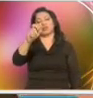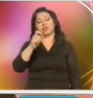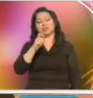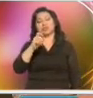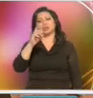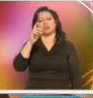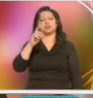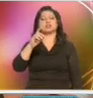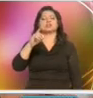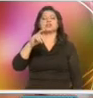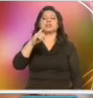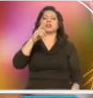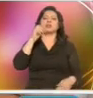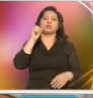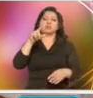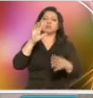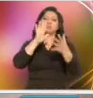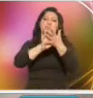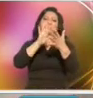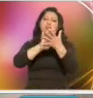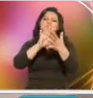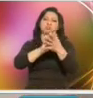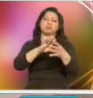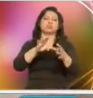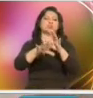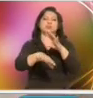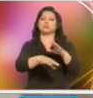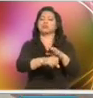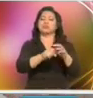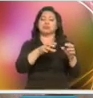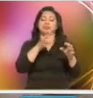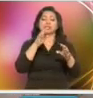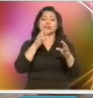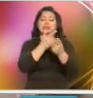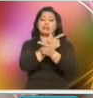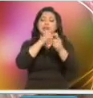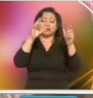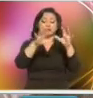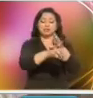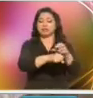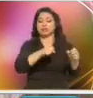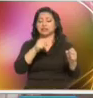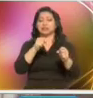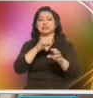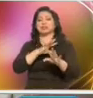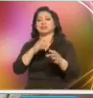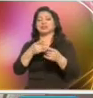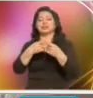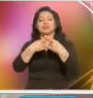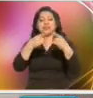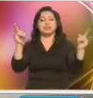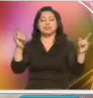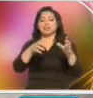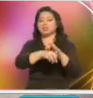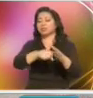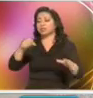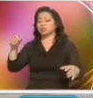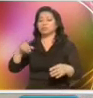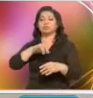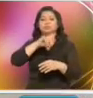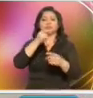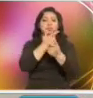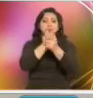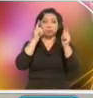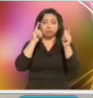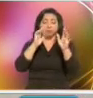y de Santiago Tlatelolco. Entonces la idea era, ya con ellos libres y el ejército de su lado, se venían al Palacio Nacional,